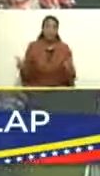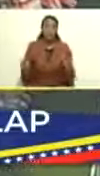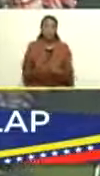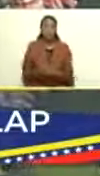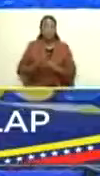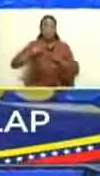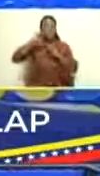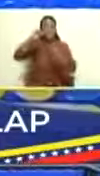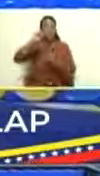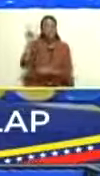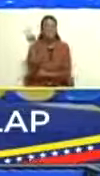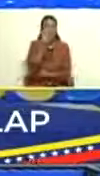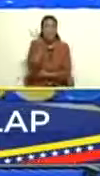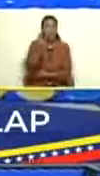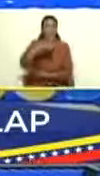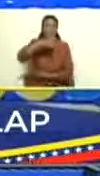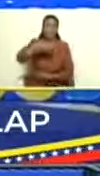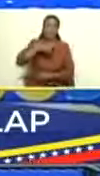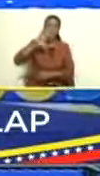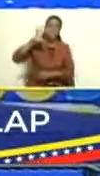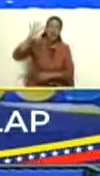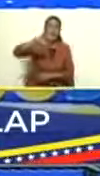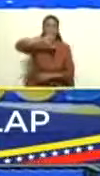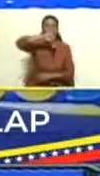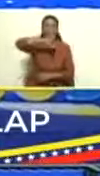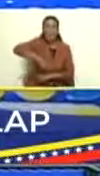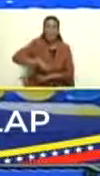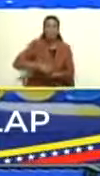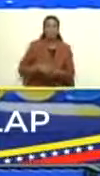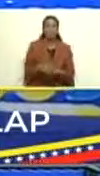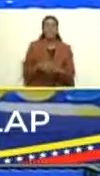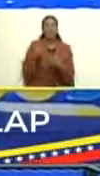¡Viva Venezuela, mi patria querida!